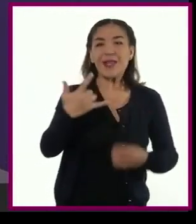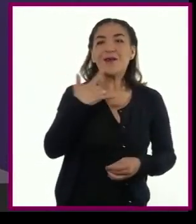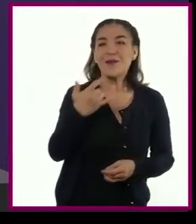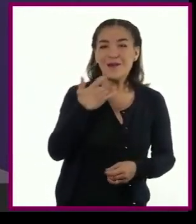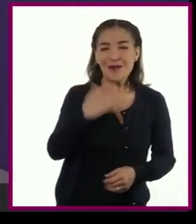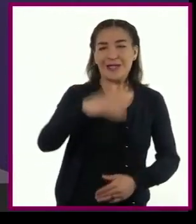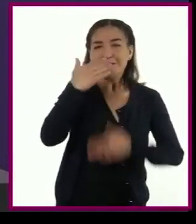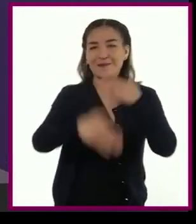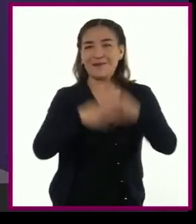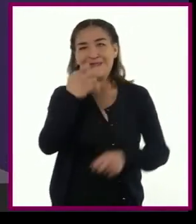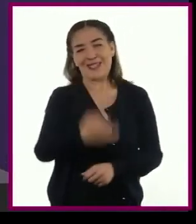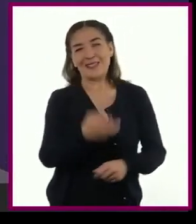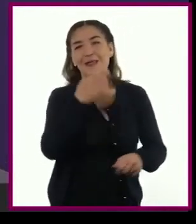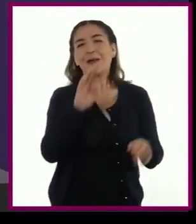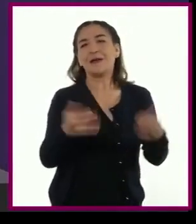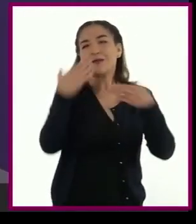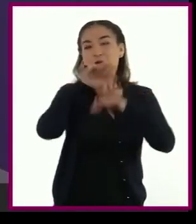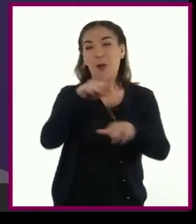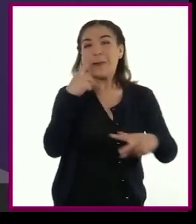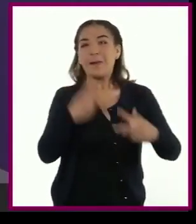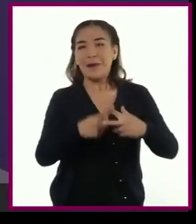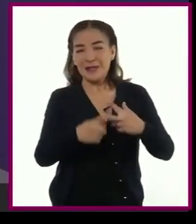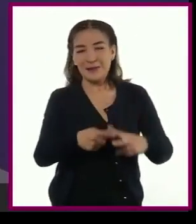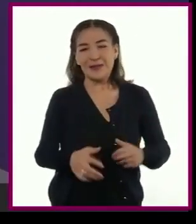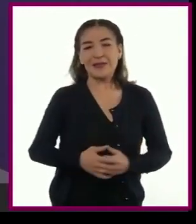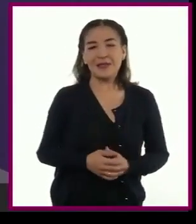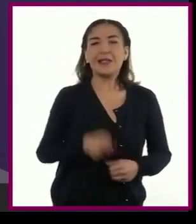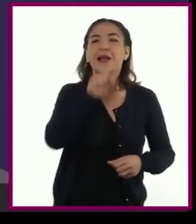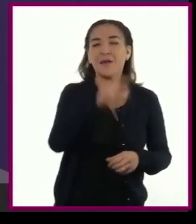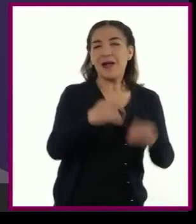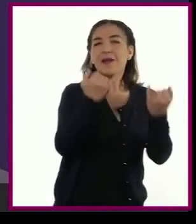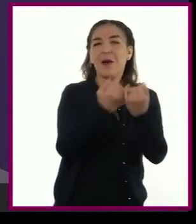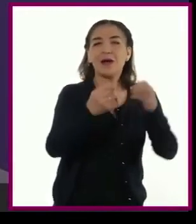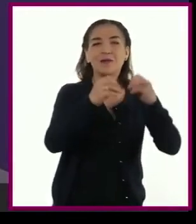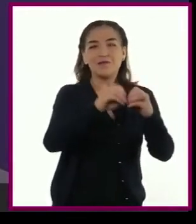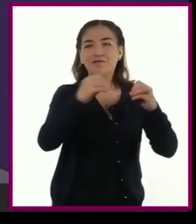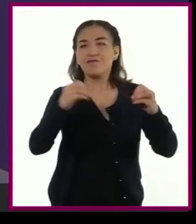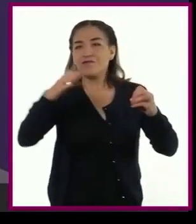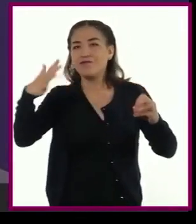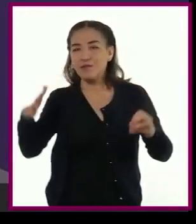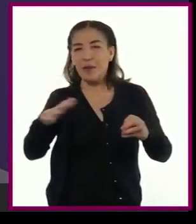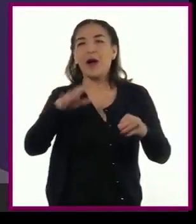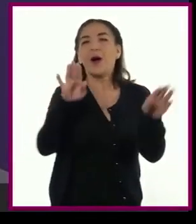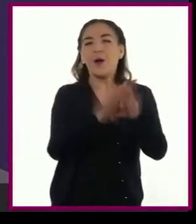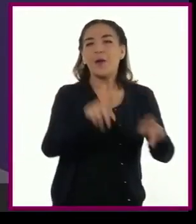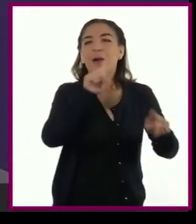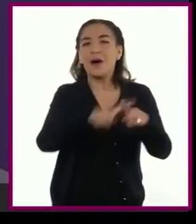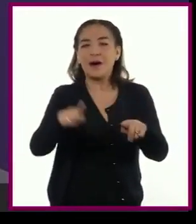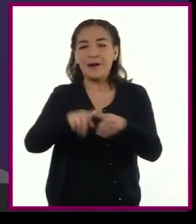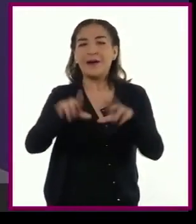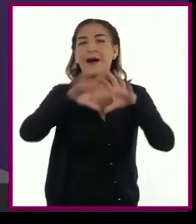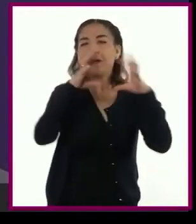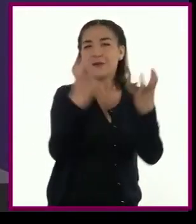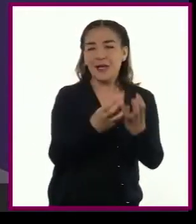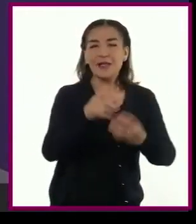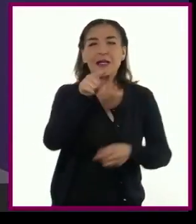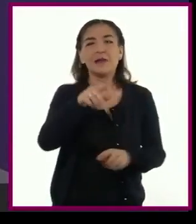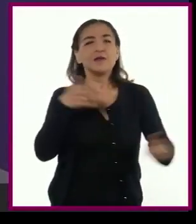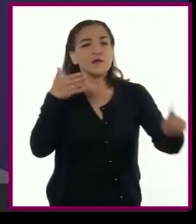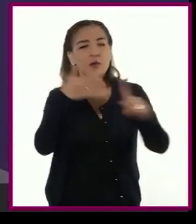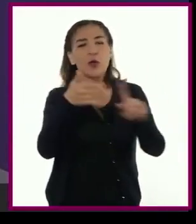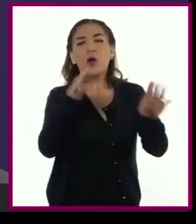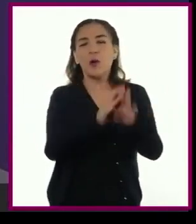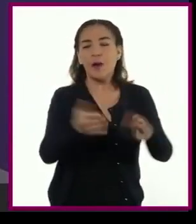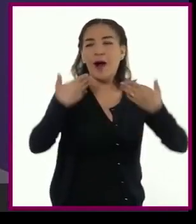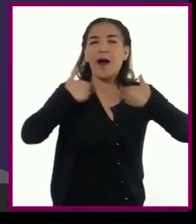campo de las matemáticas y la astronomía, así como el trabajo que ejerció para alcanzar su objetivo de entender